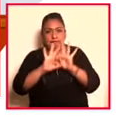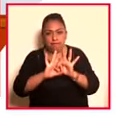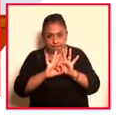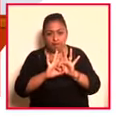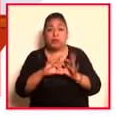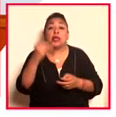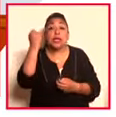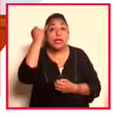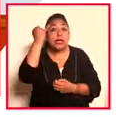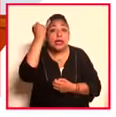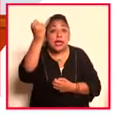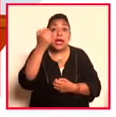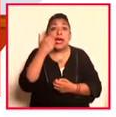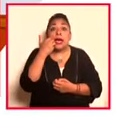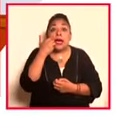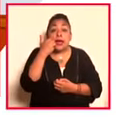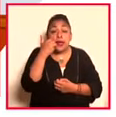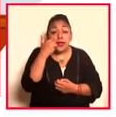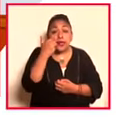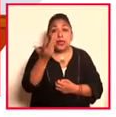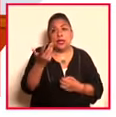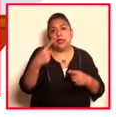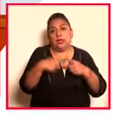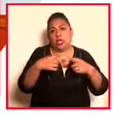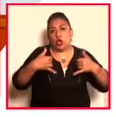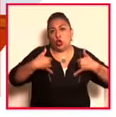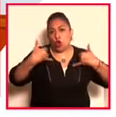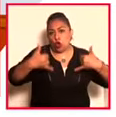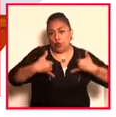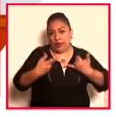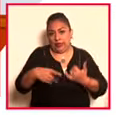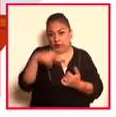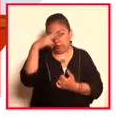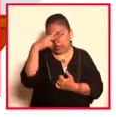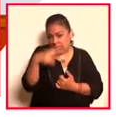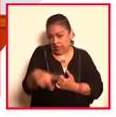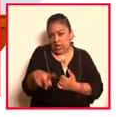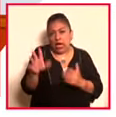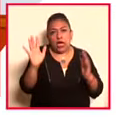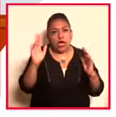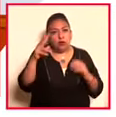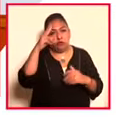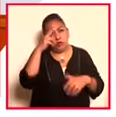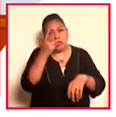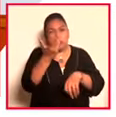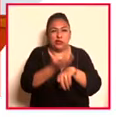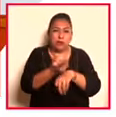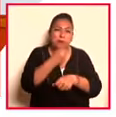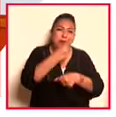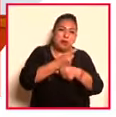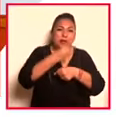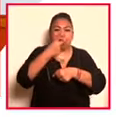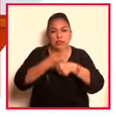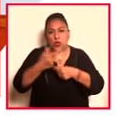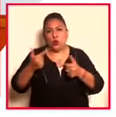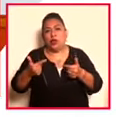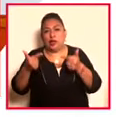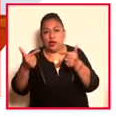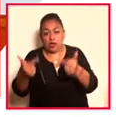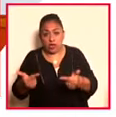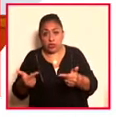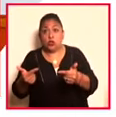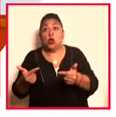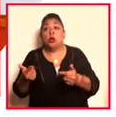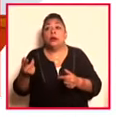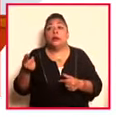idea de que jóvenes mexicanos o mexicoestadounidenses de primera y segunda generación